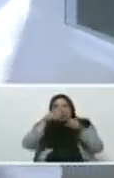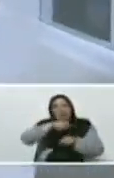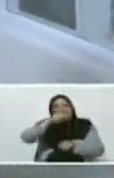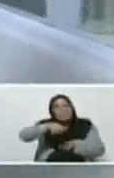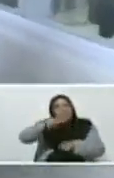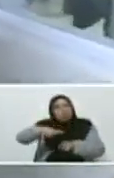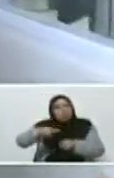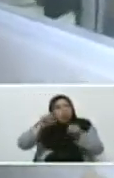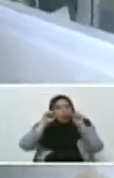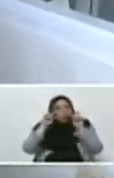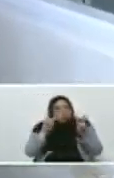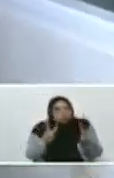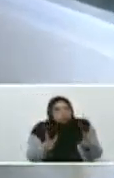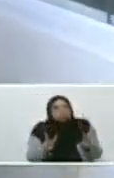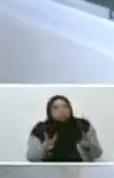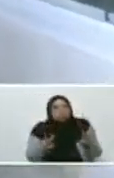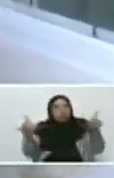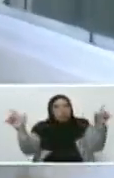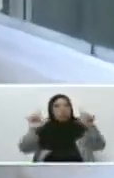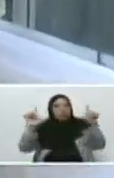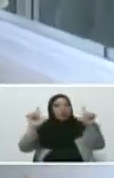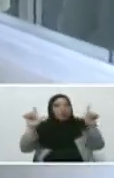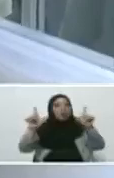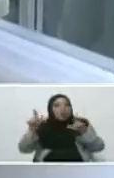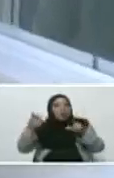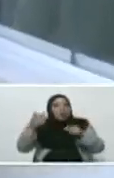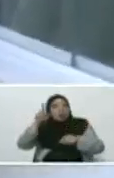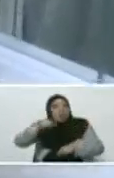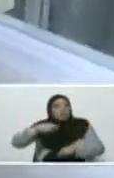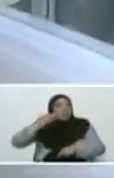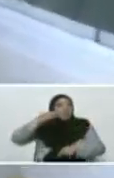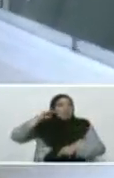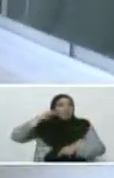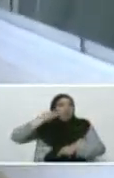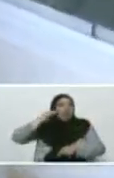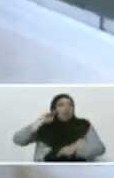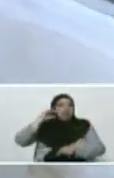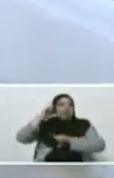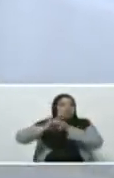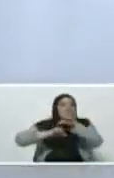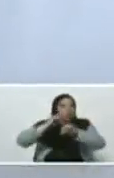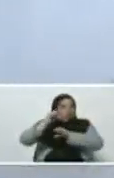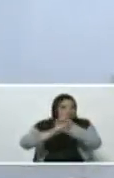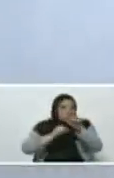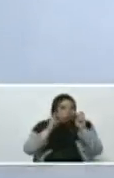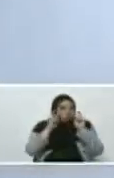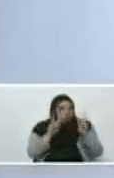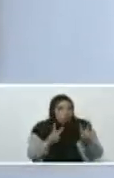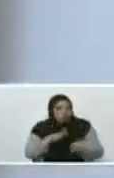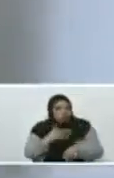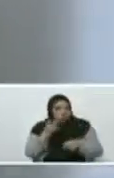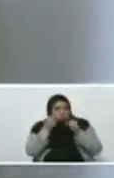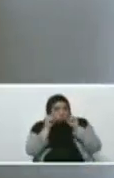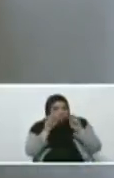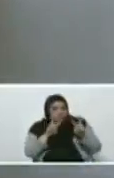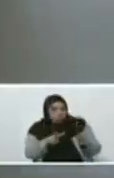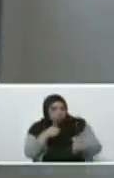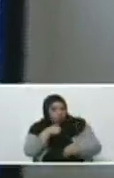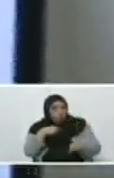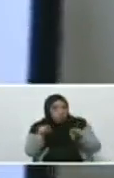que nos ven por televisión, por redes sociales, puedan visualizar lo que yo también estoy en